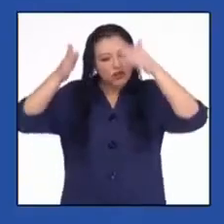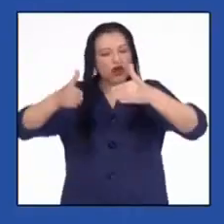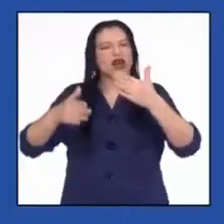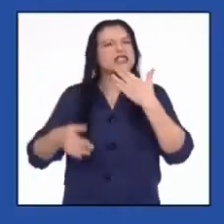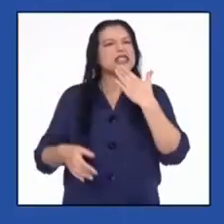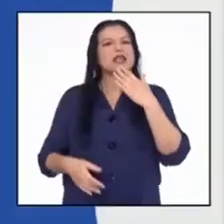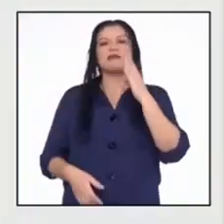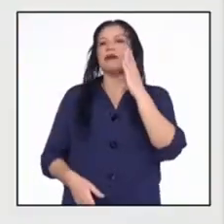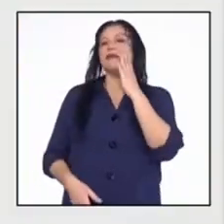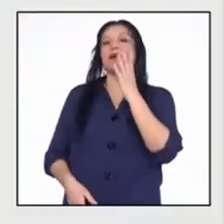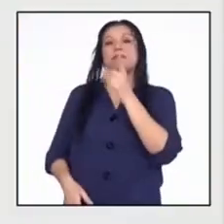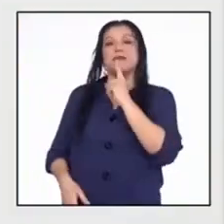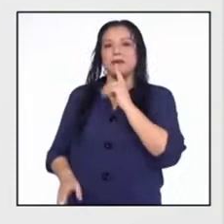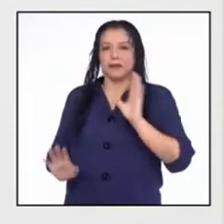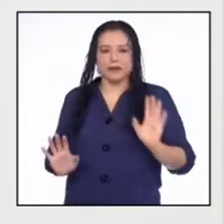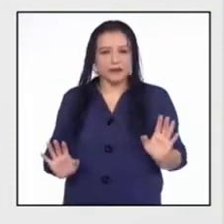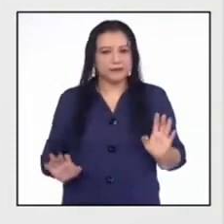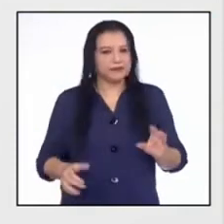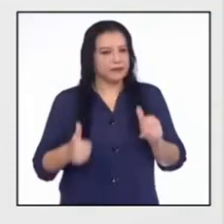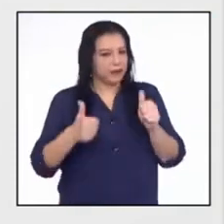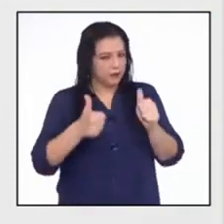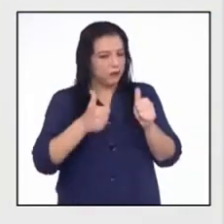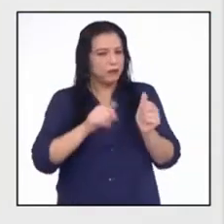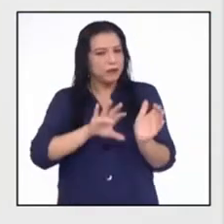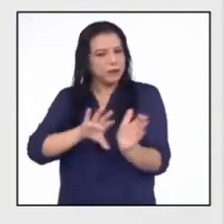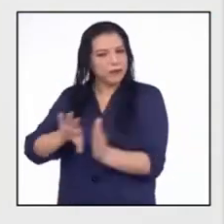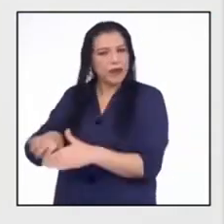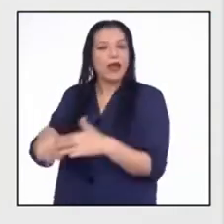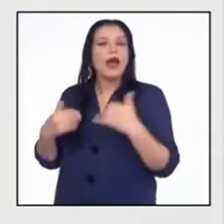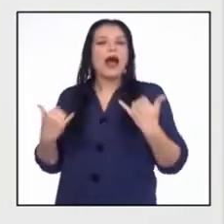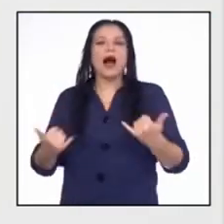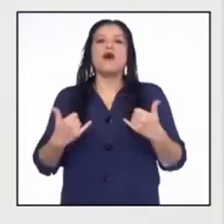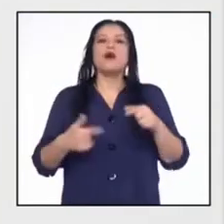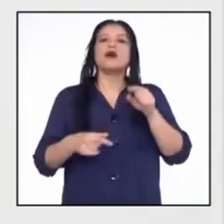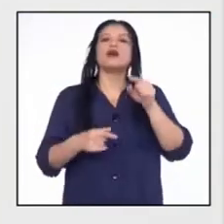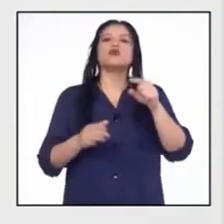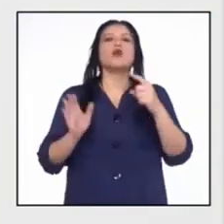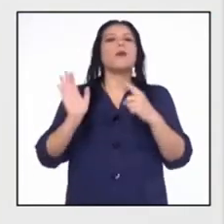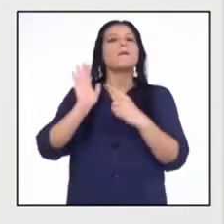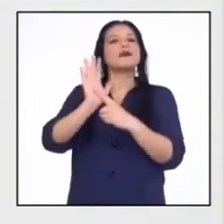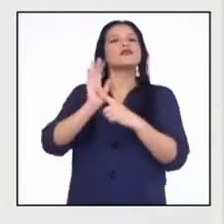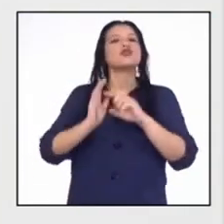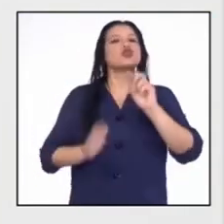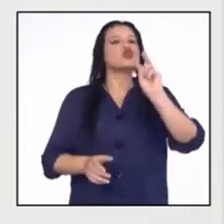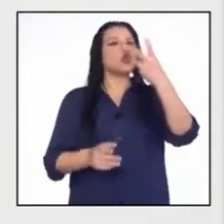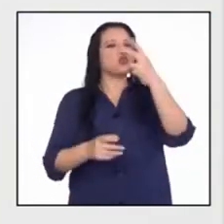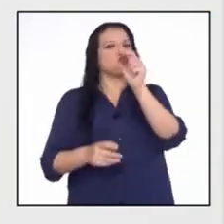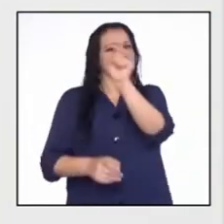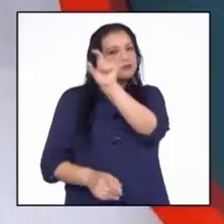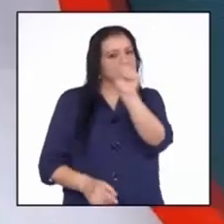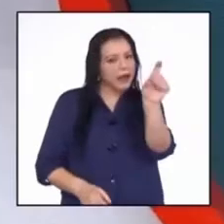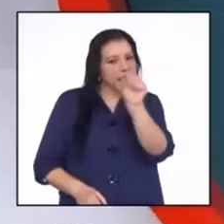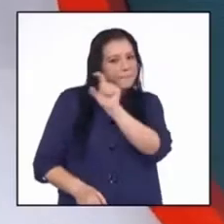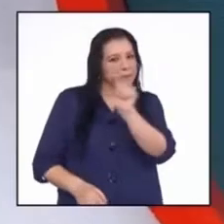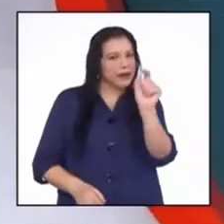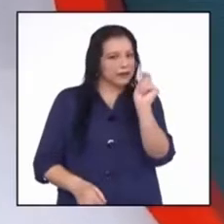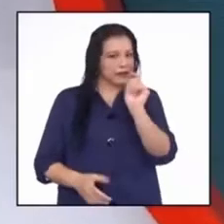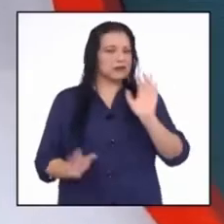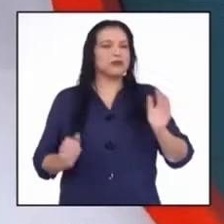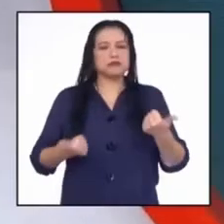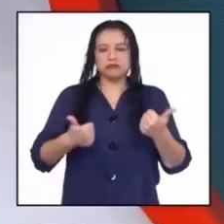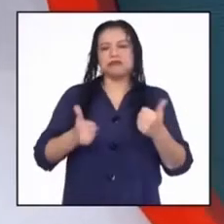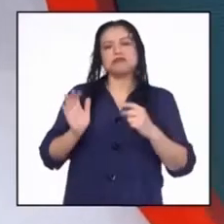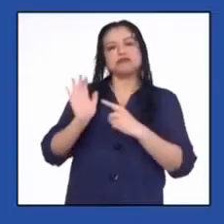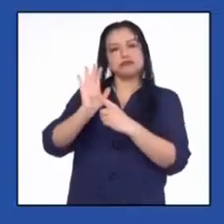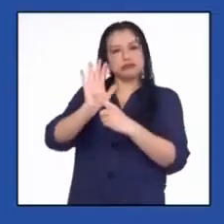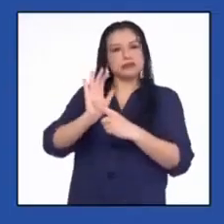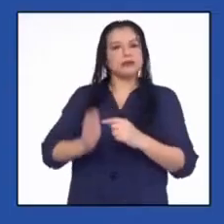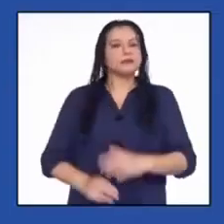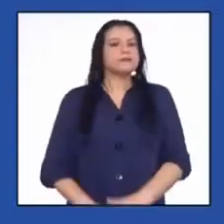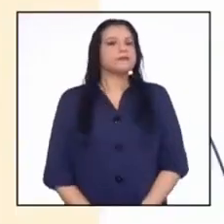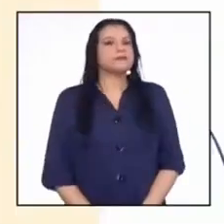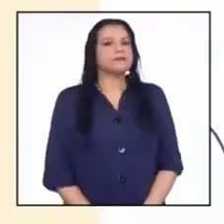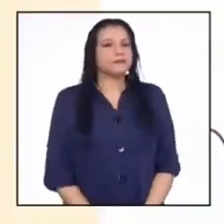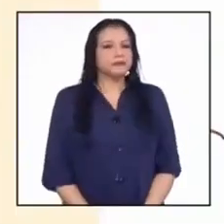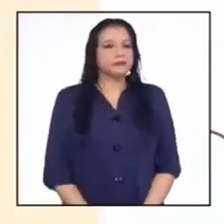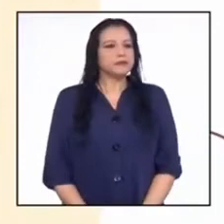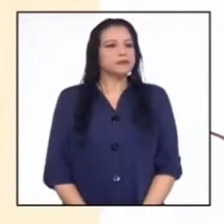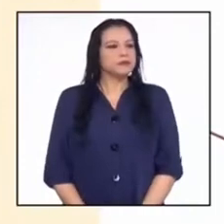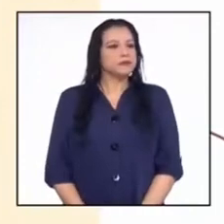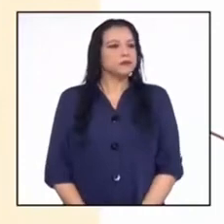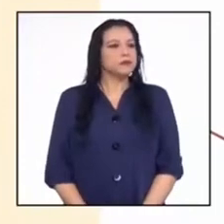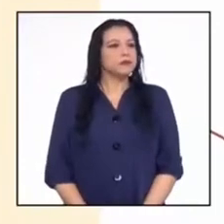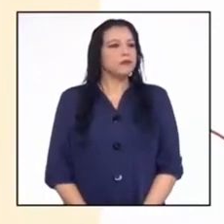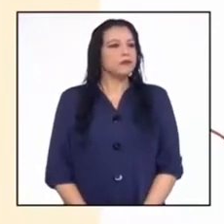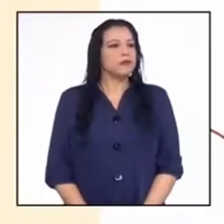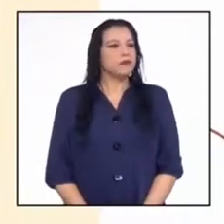papás. Ahora, ¿qué tal si nos muestras tus dos siguientes párrafos? Claro que sí, aquí está.